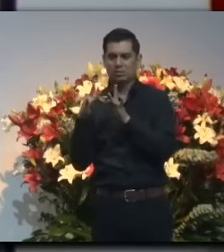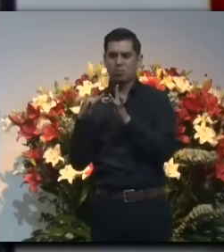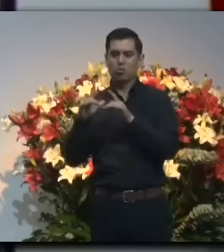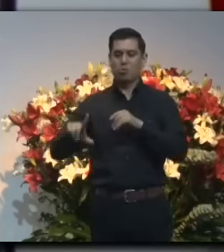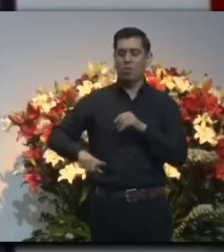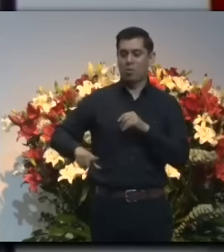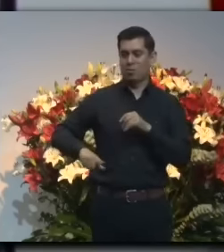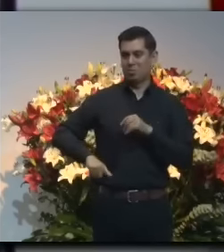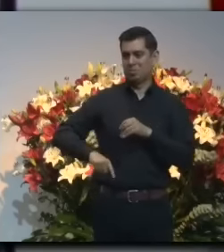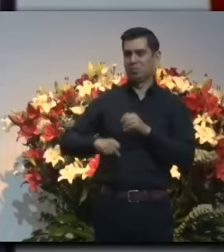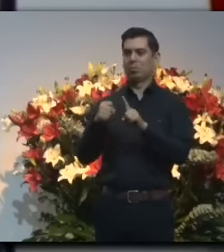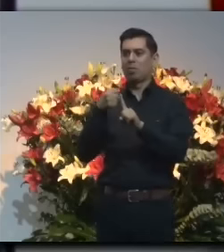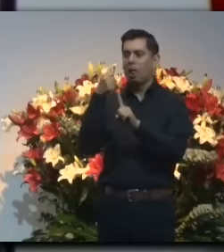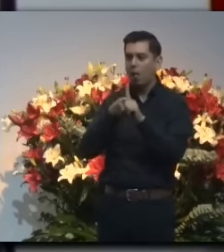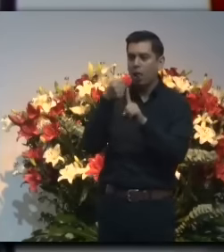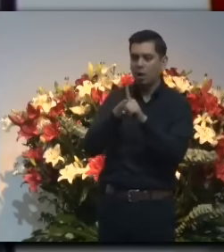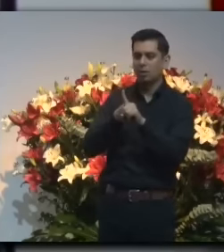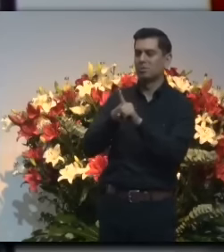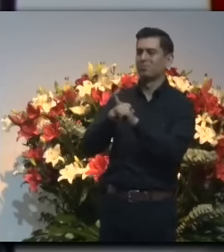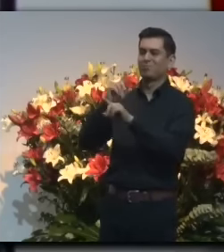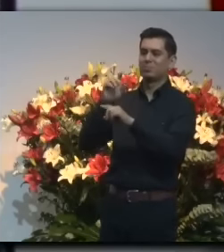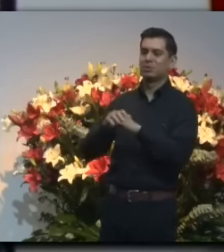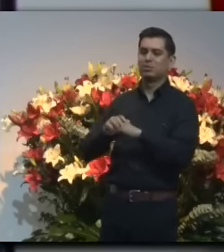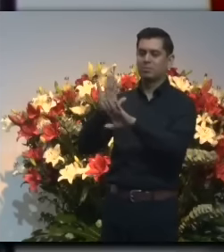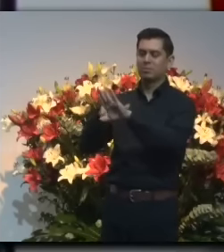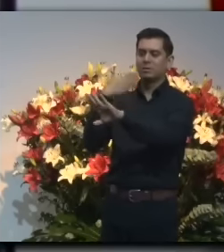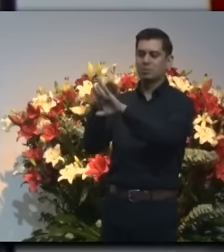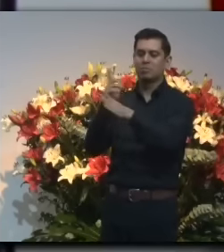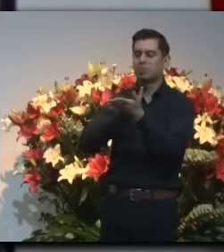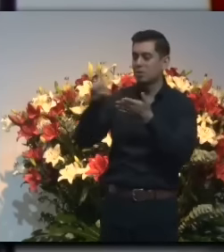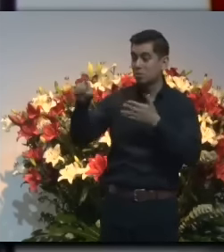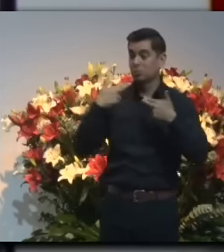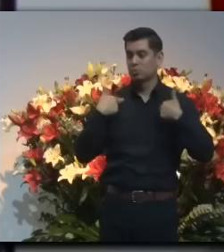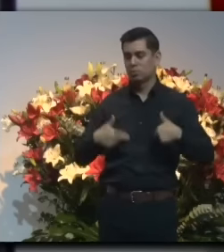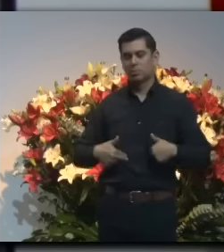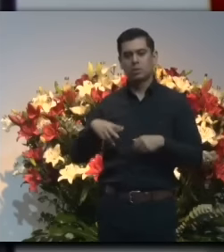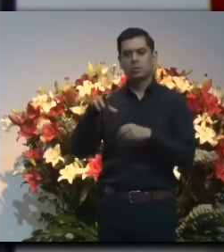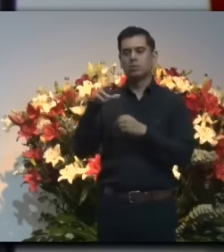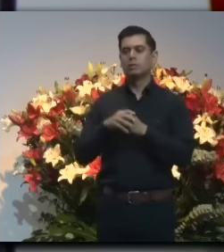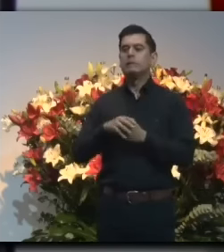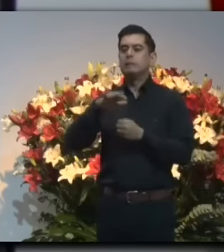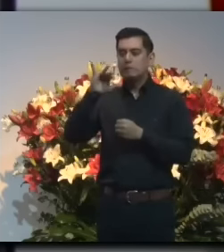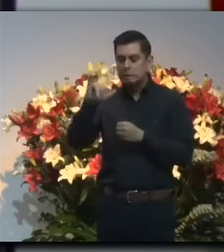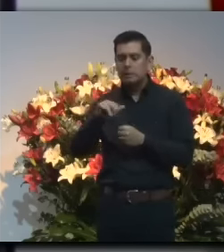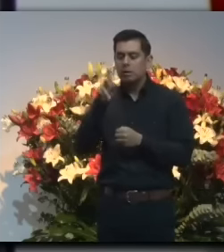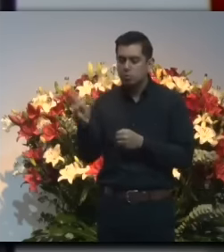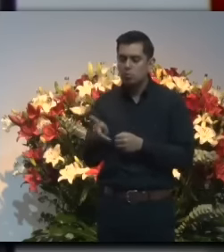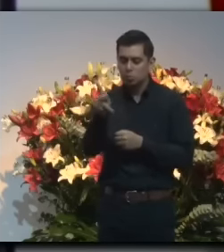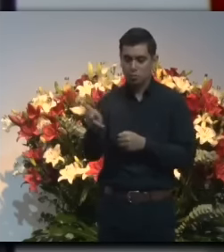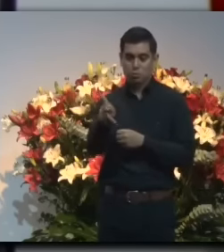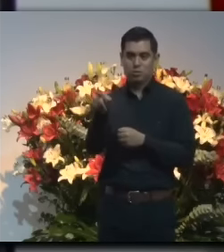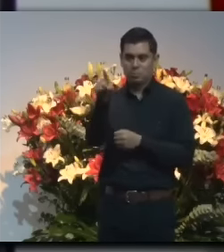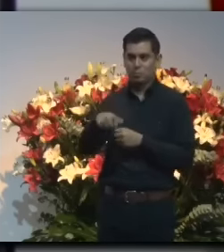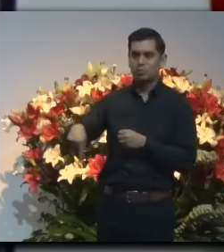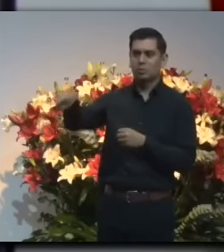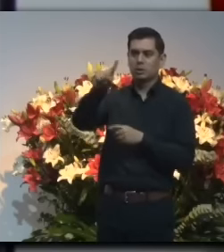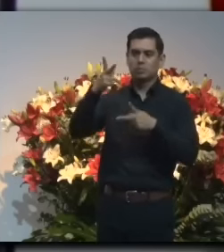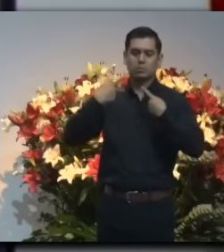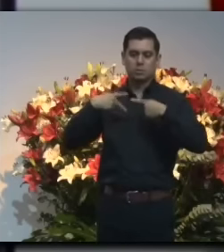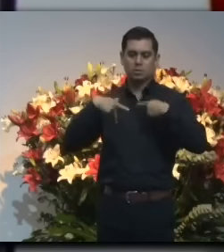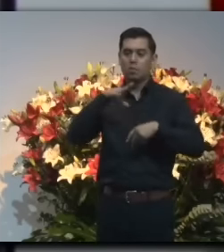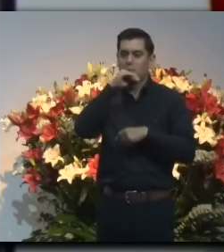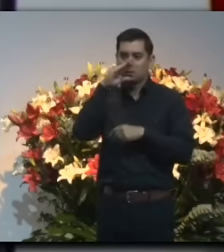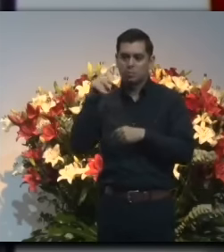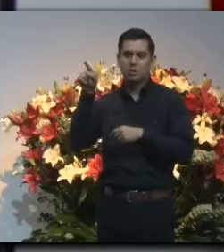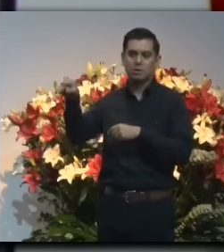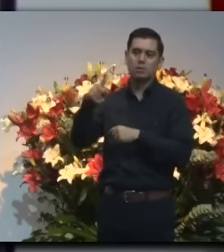autoritarios, violentadores de derechos humanos. Sí con sus pueblos, sí con sus pueblos. El pueblo cubano no tiene la culpa, el